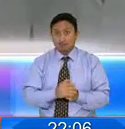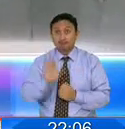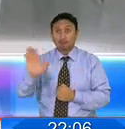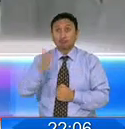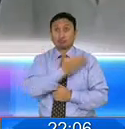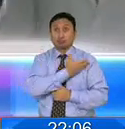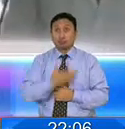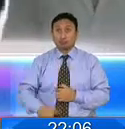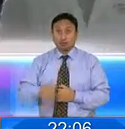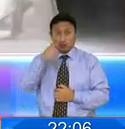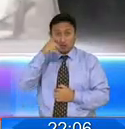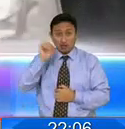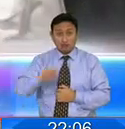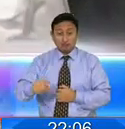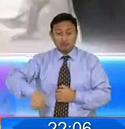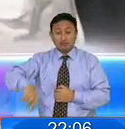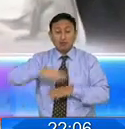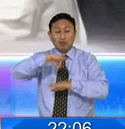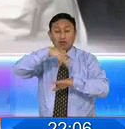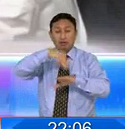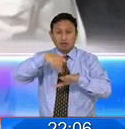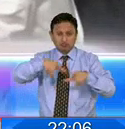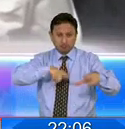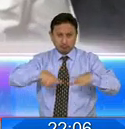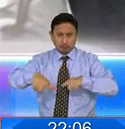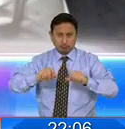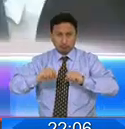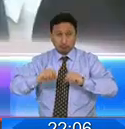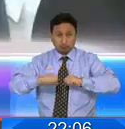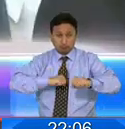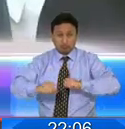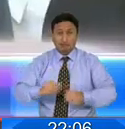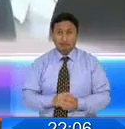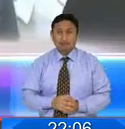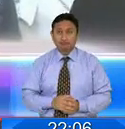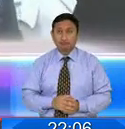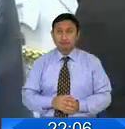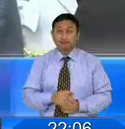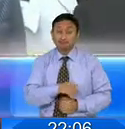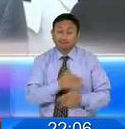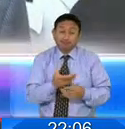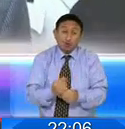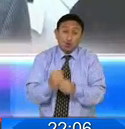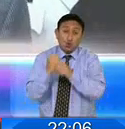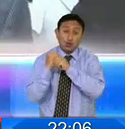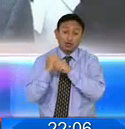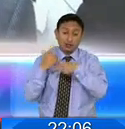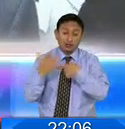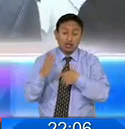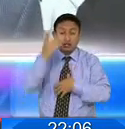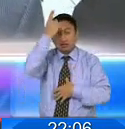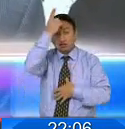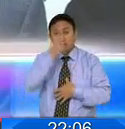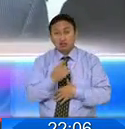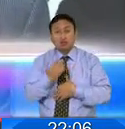Guillermo Lasso, que cumplió agenda en Manabí, justificó la medida. Y esto nos obliga a tomar